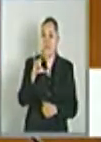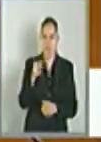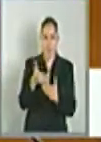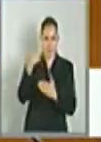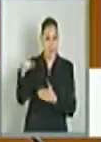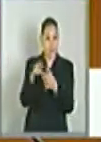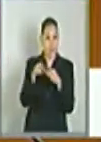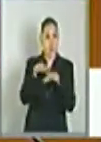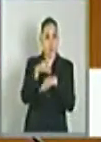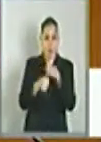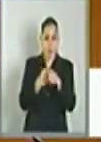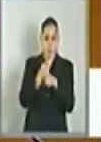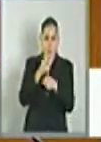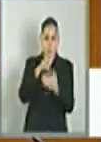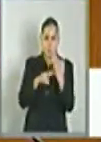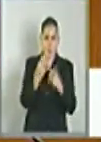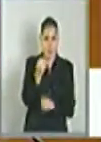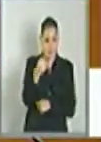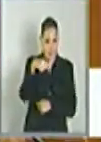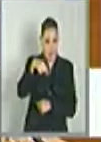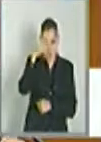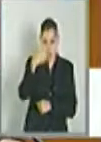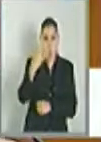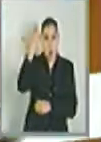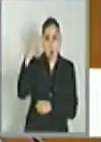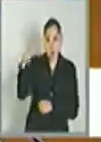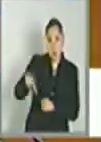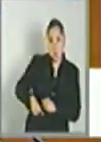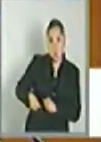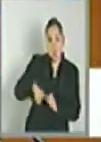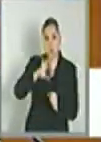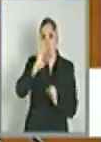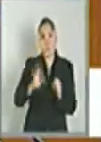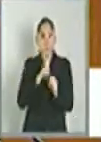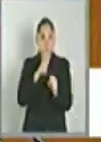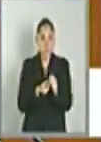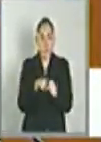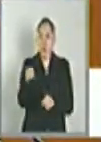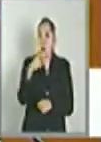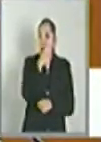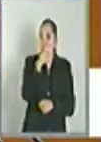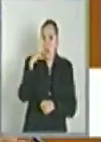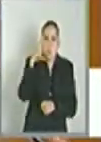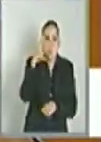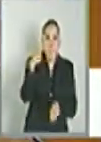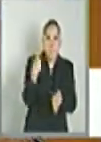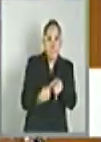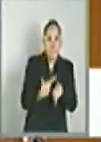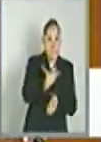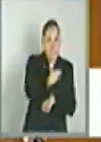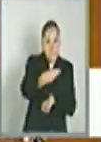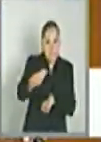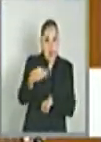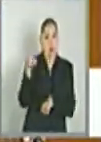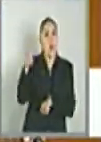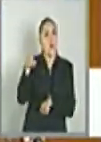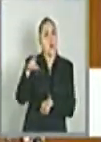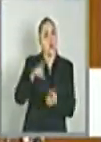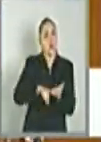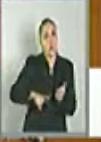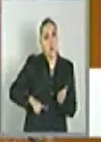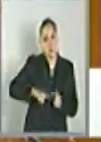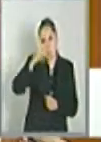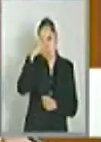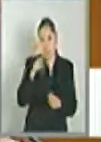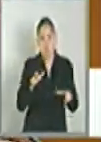cuando de manera eficiente el gobierno federal atendió el tema de la influenza. Y también recordamos todas las medidas que